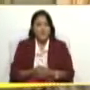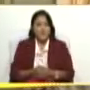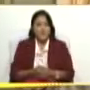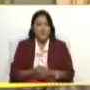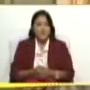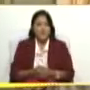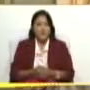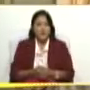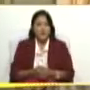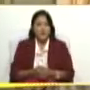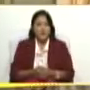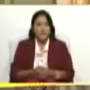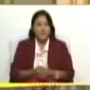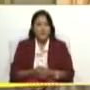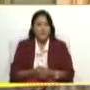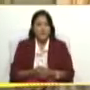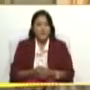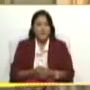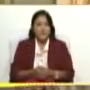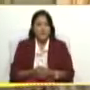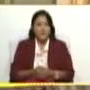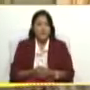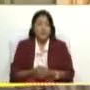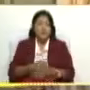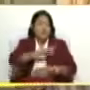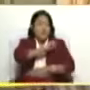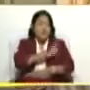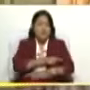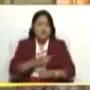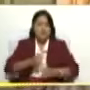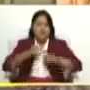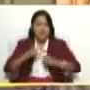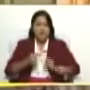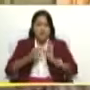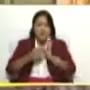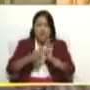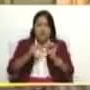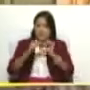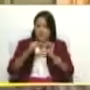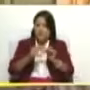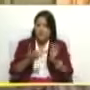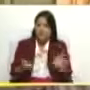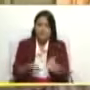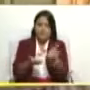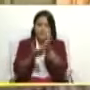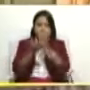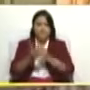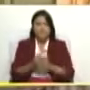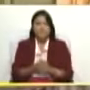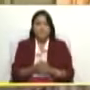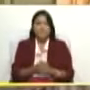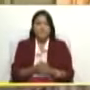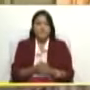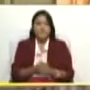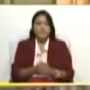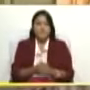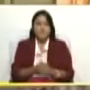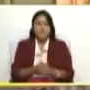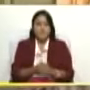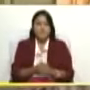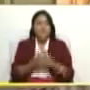Cuántas veces tiene uno que sacar fuerzas de donde no tiene para salir adelante airoso